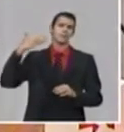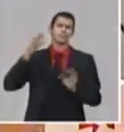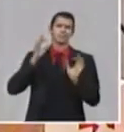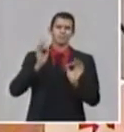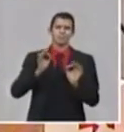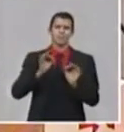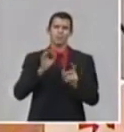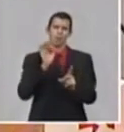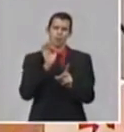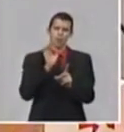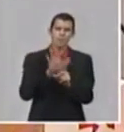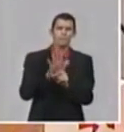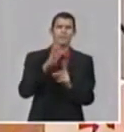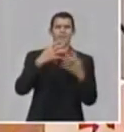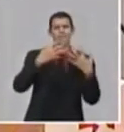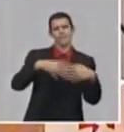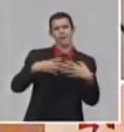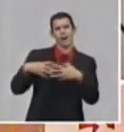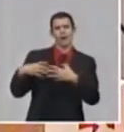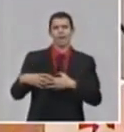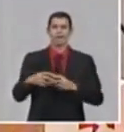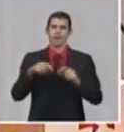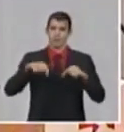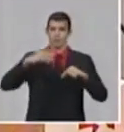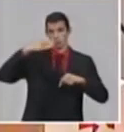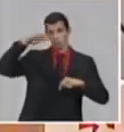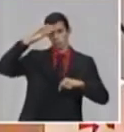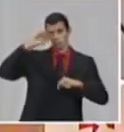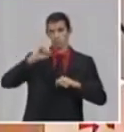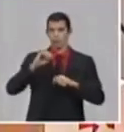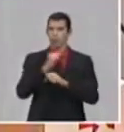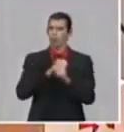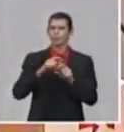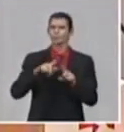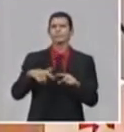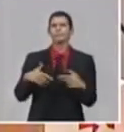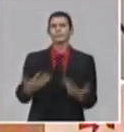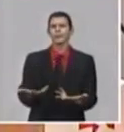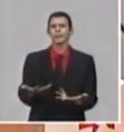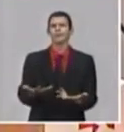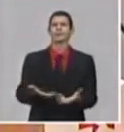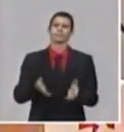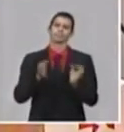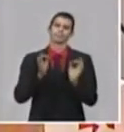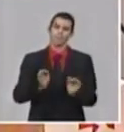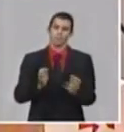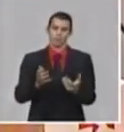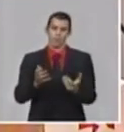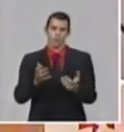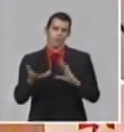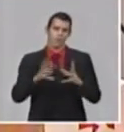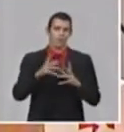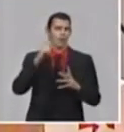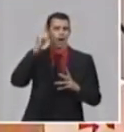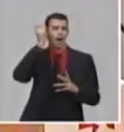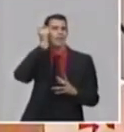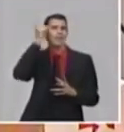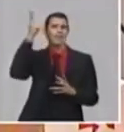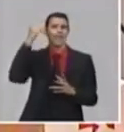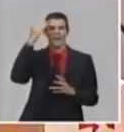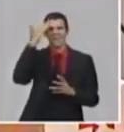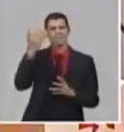leucocitario, a partir precisamente de la motivación y de la genialidad y la visión de